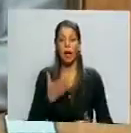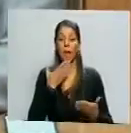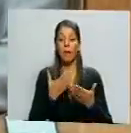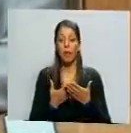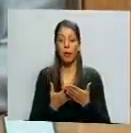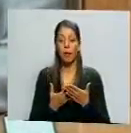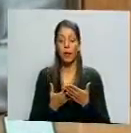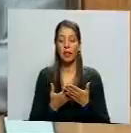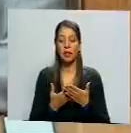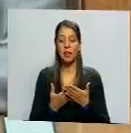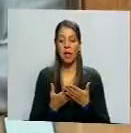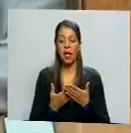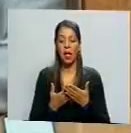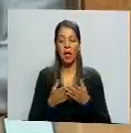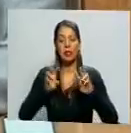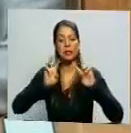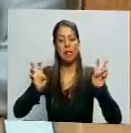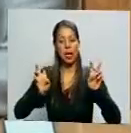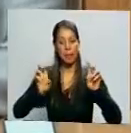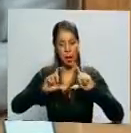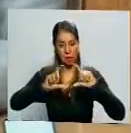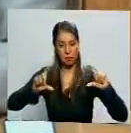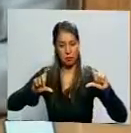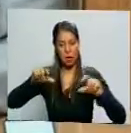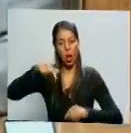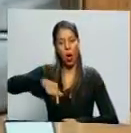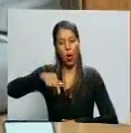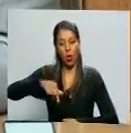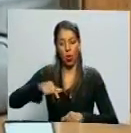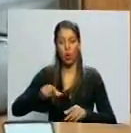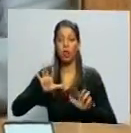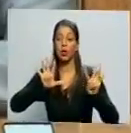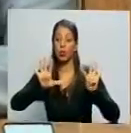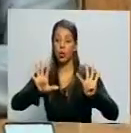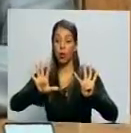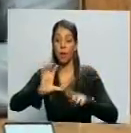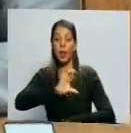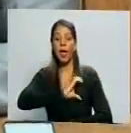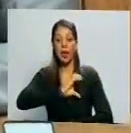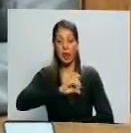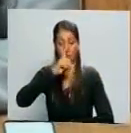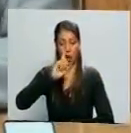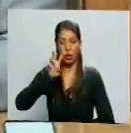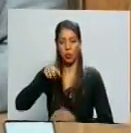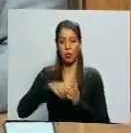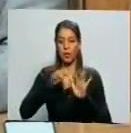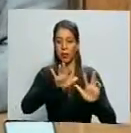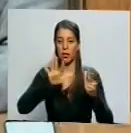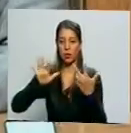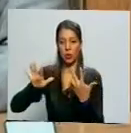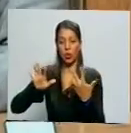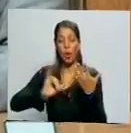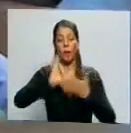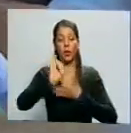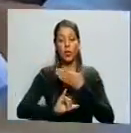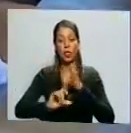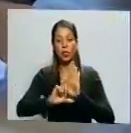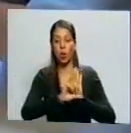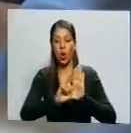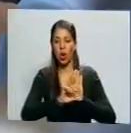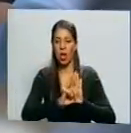Propuesta de orden del día de la sesión ordinaria del 9 de enero de 2018. Proyecto de